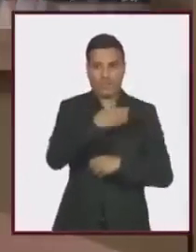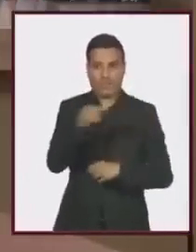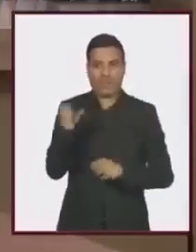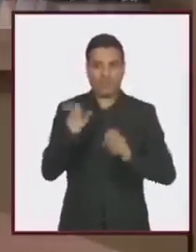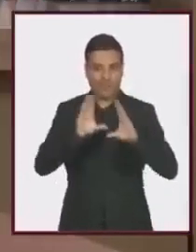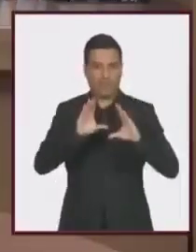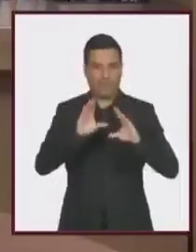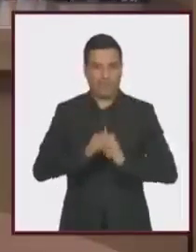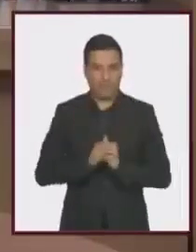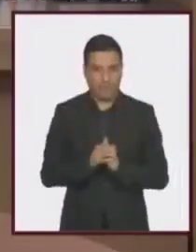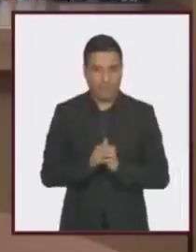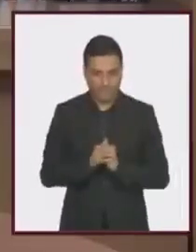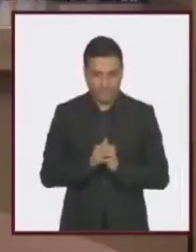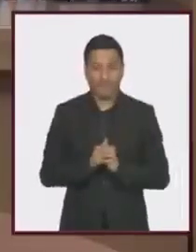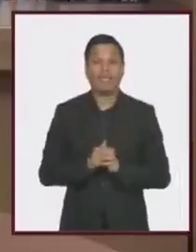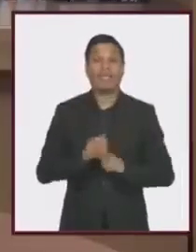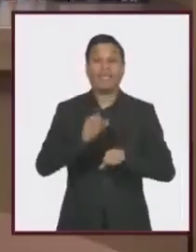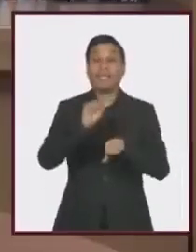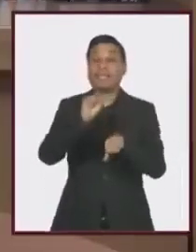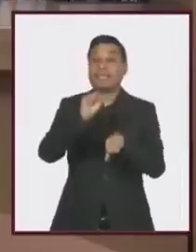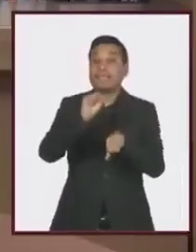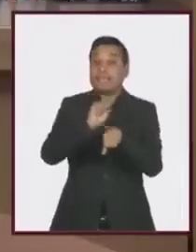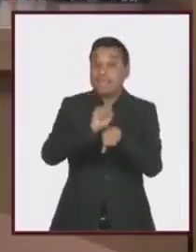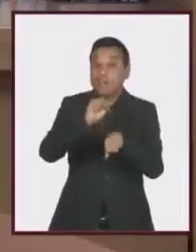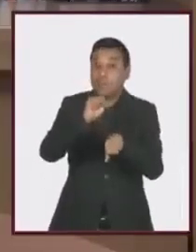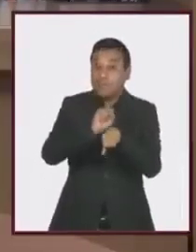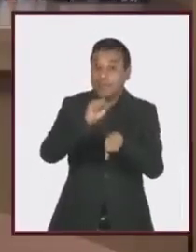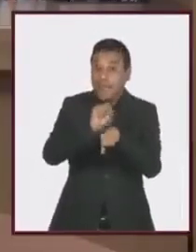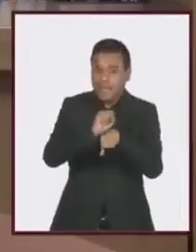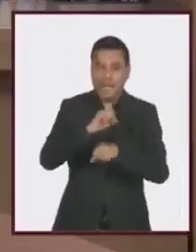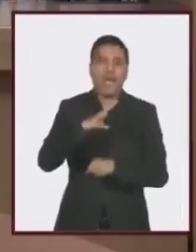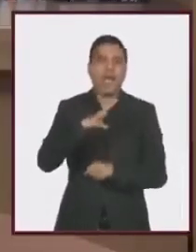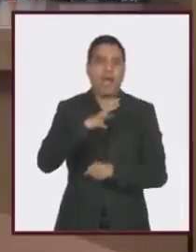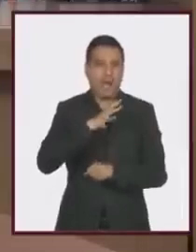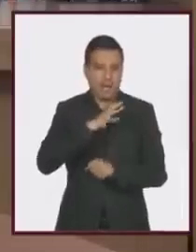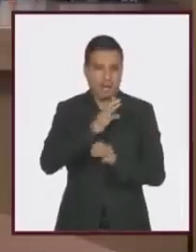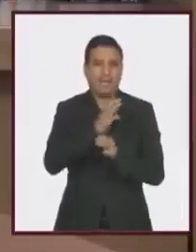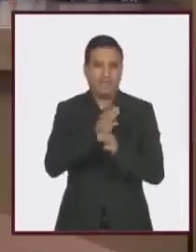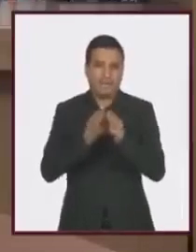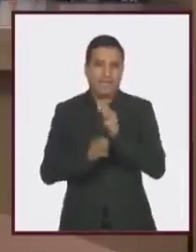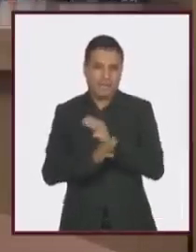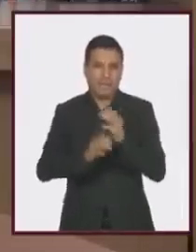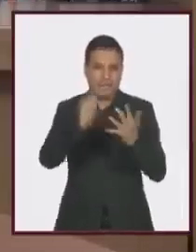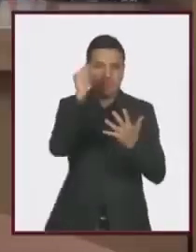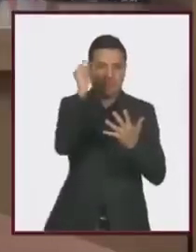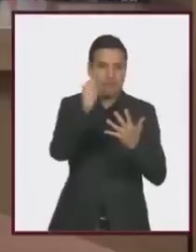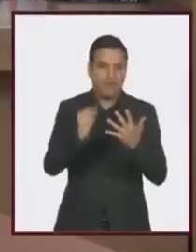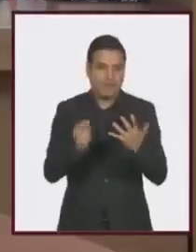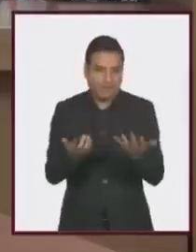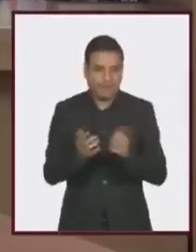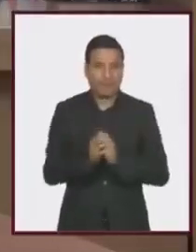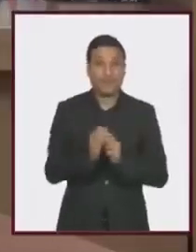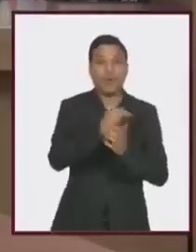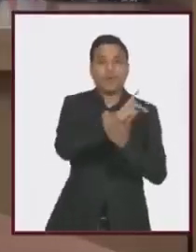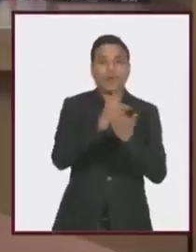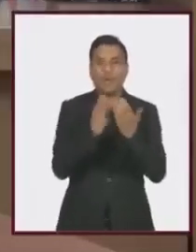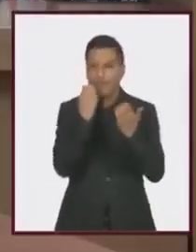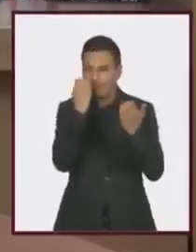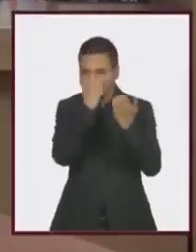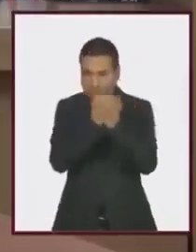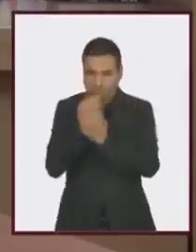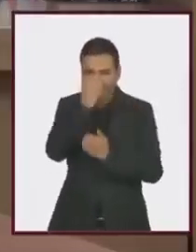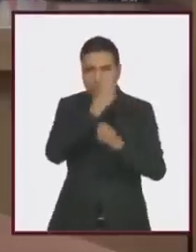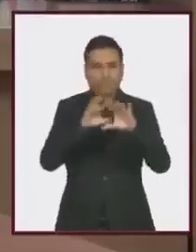de la secundaria, dado que tenemos asignaturas, los programas analíticos se desarrollarán